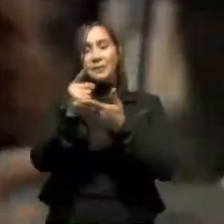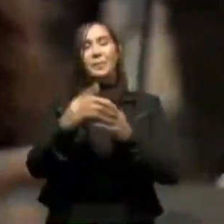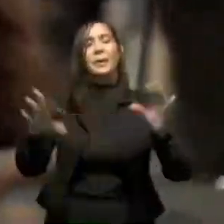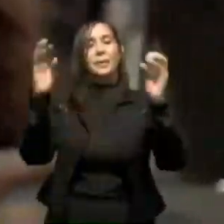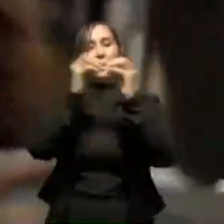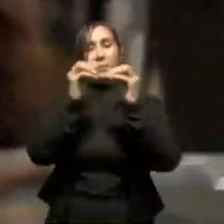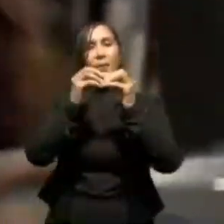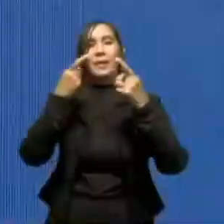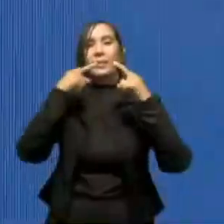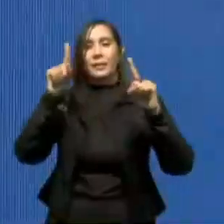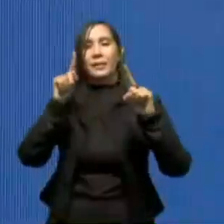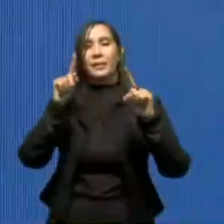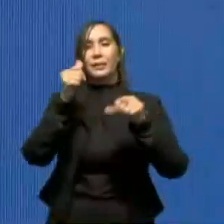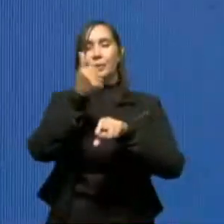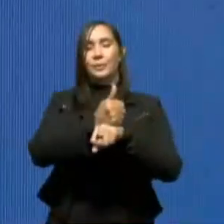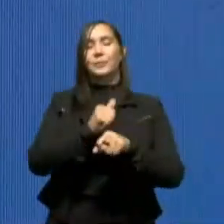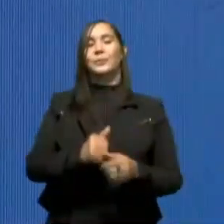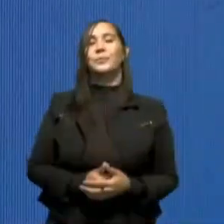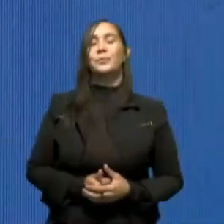varios